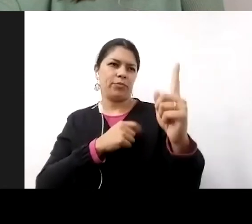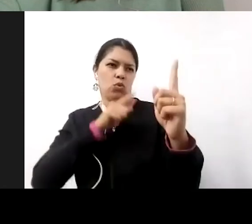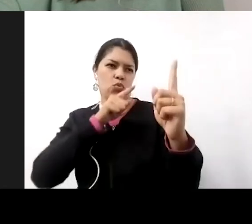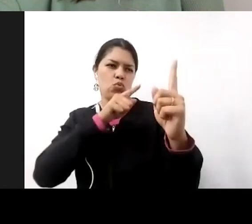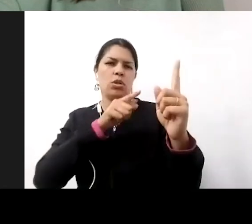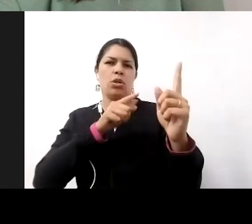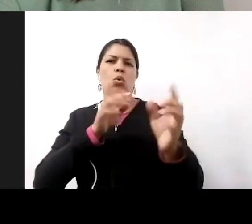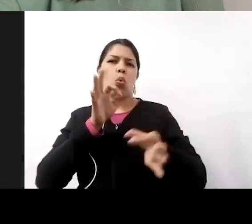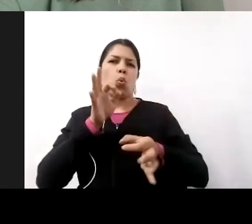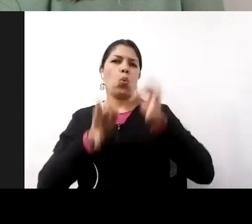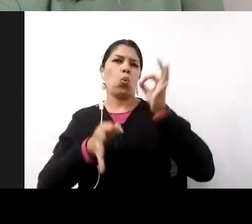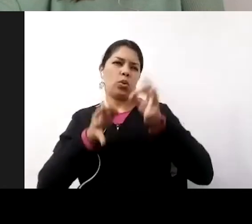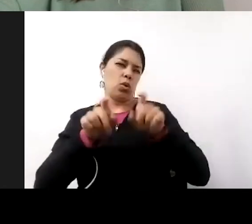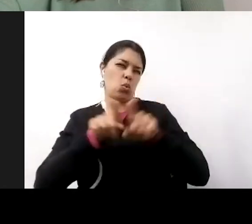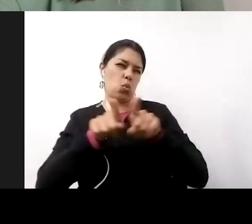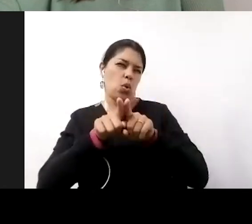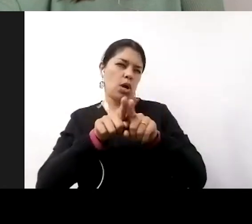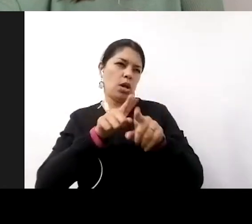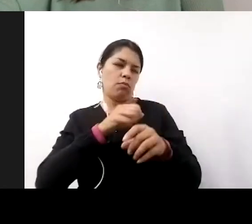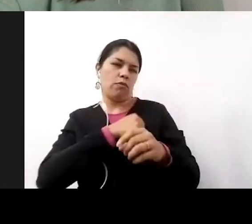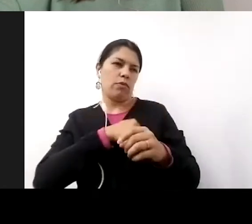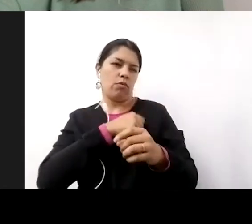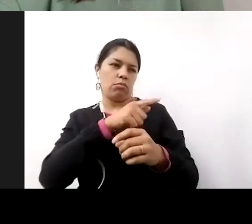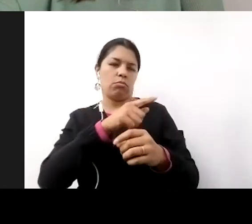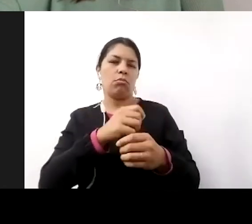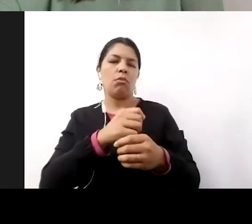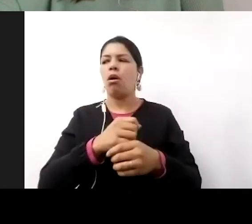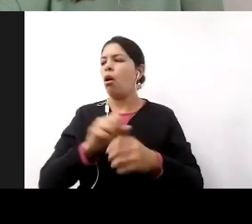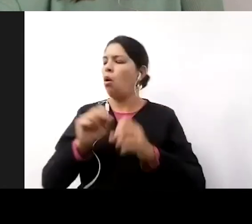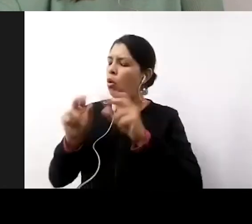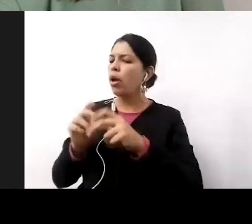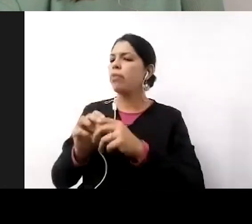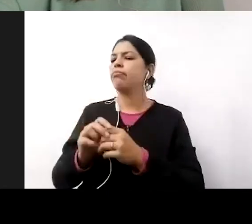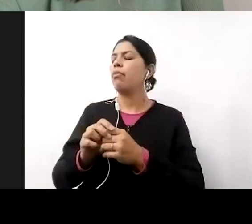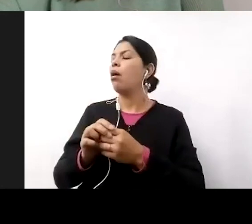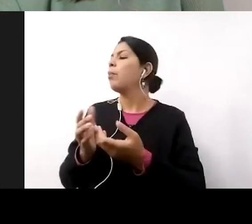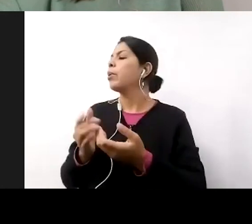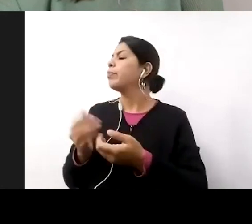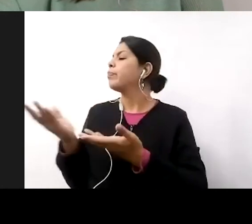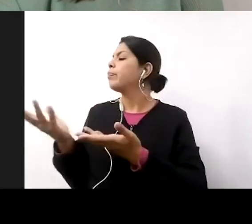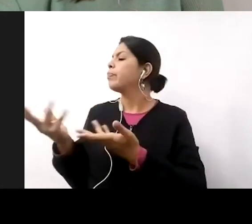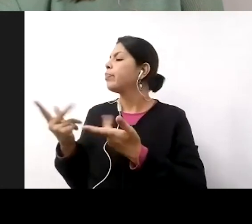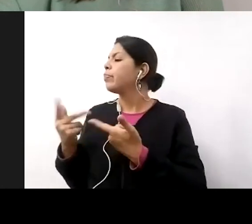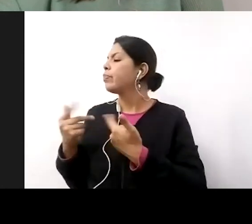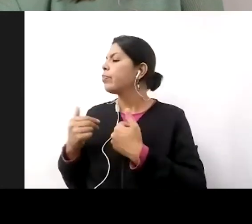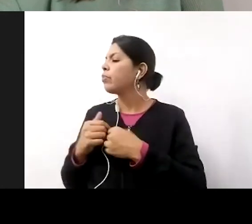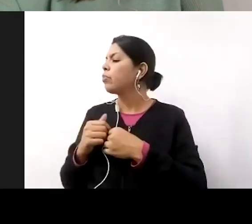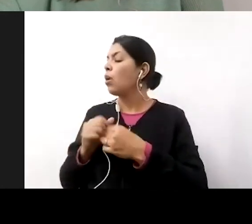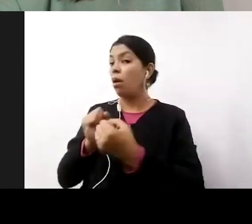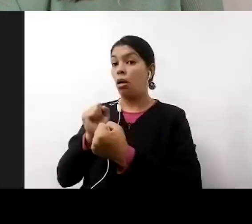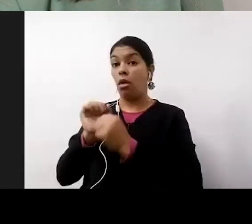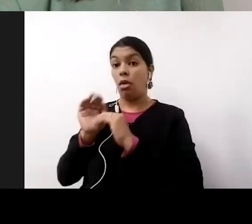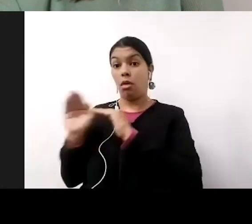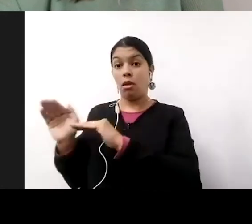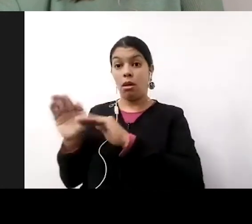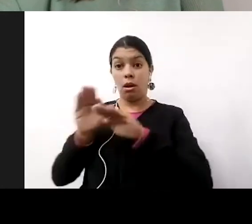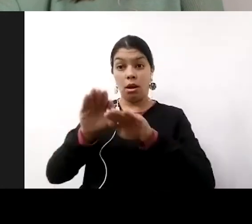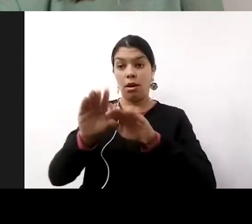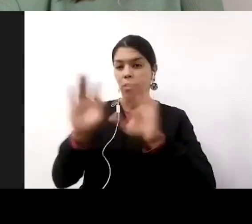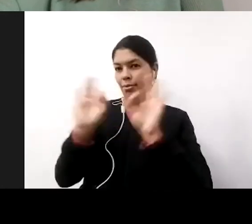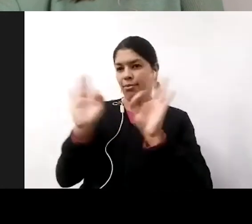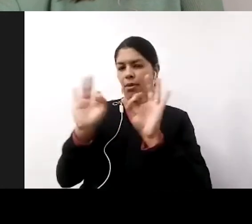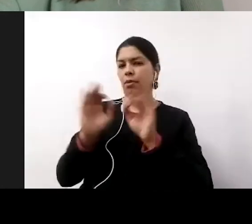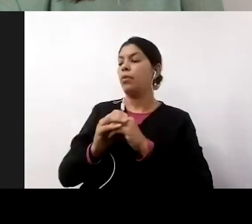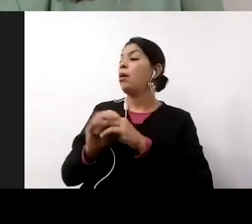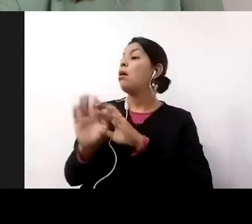su problema. Algo importante es que el mediador cumple la función de escucha imparcial para facilitar a los involucrados en